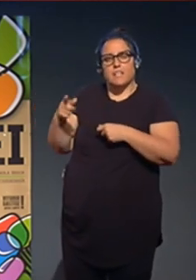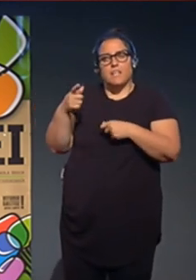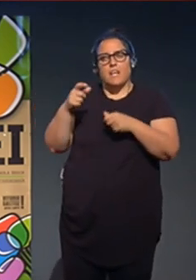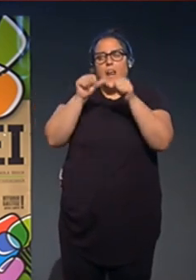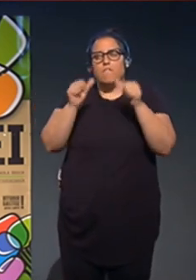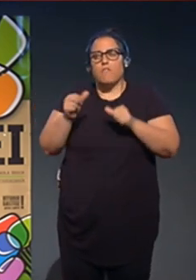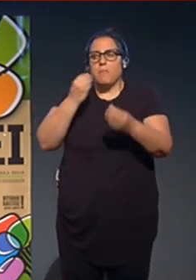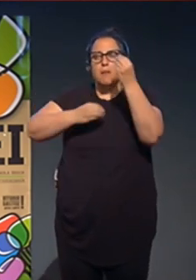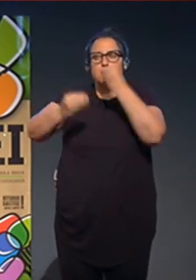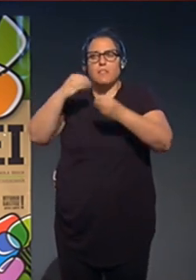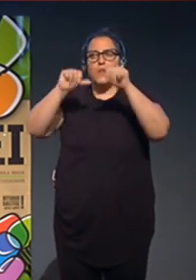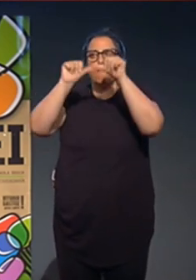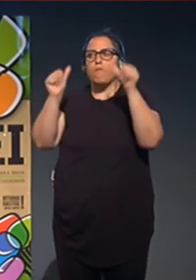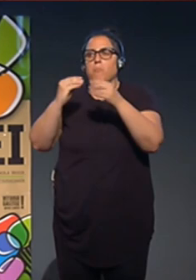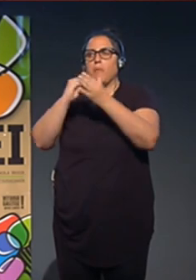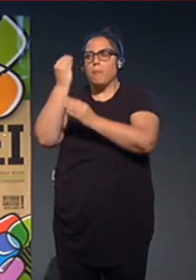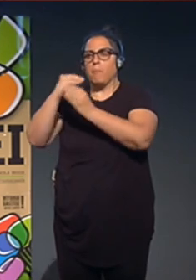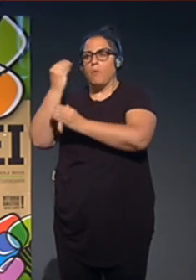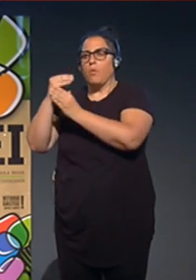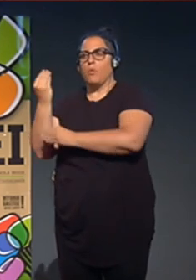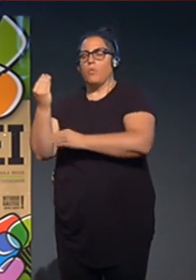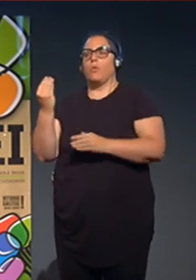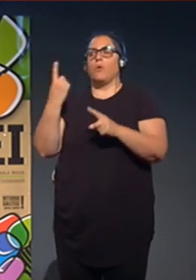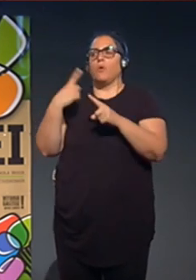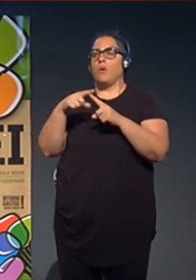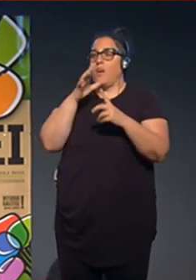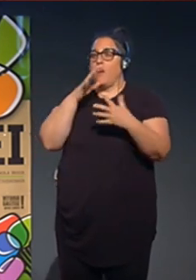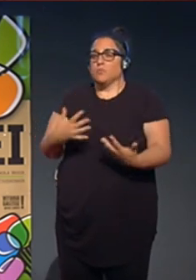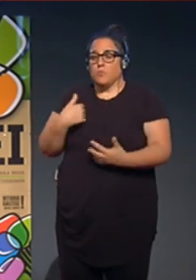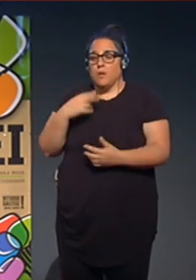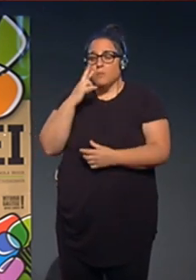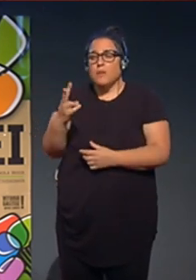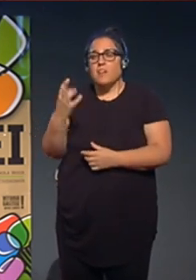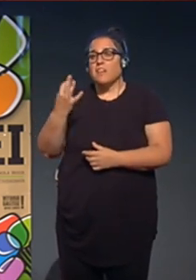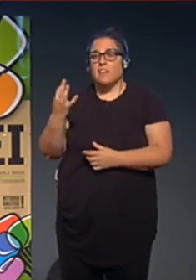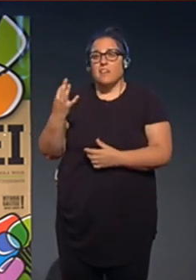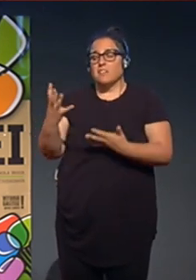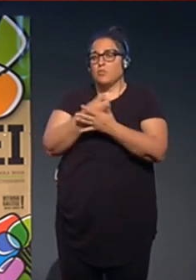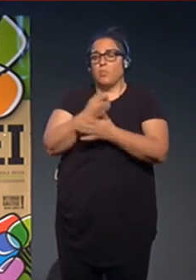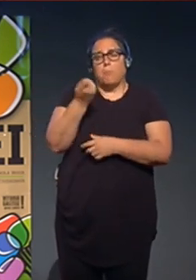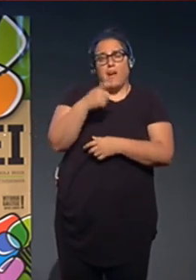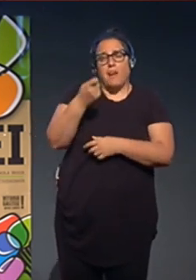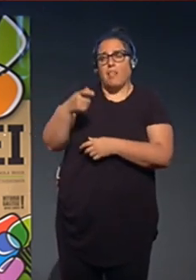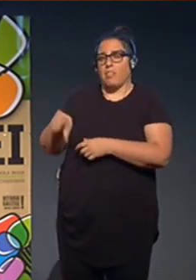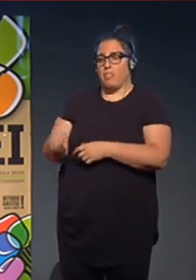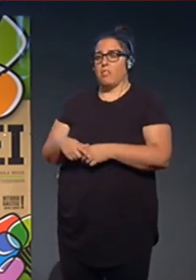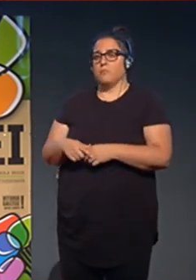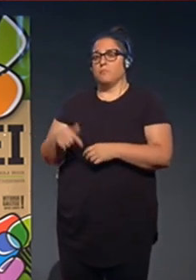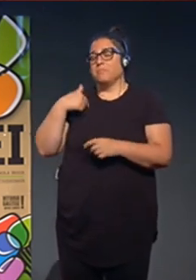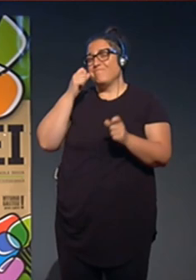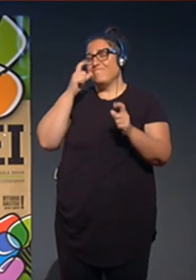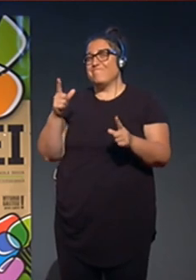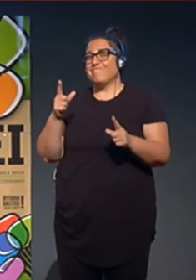las formas de alimentarse las formas de producir hoy lo que ves es por el contrario que todo tiende a la misma cuestión yo lo veo siempre